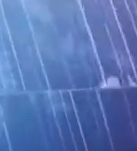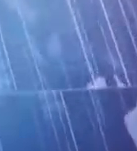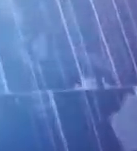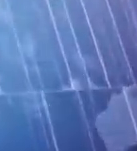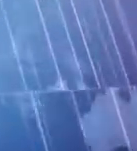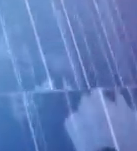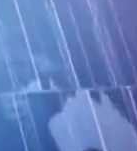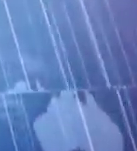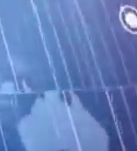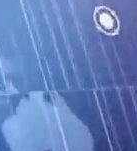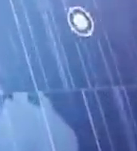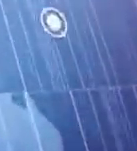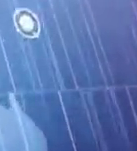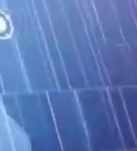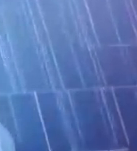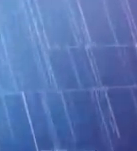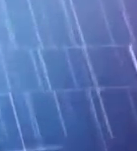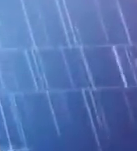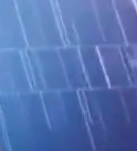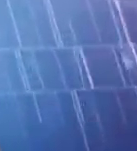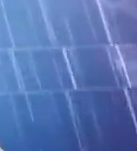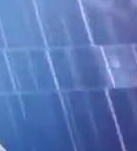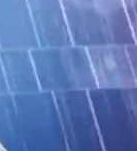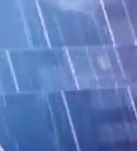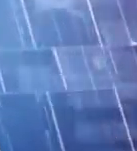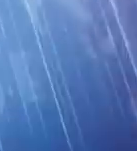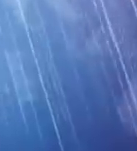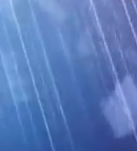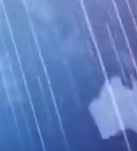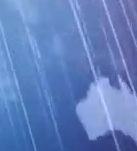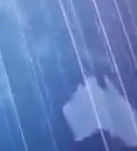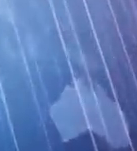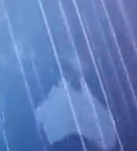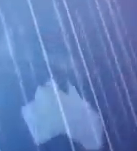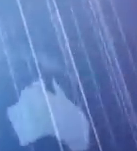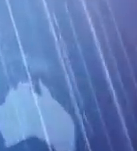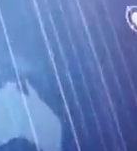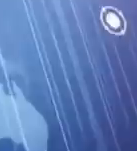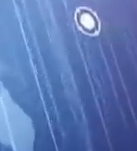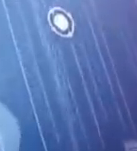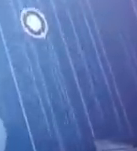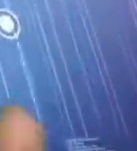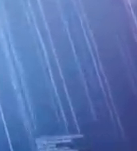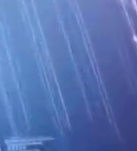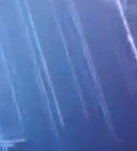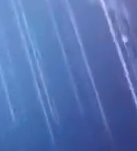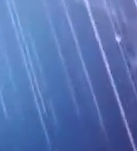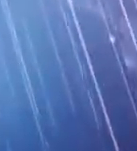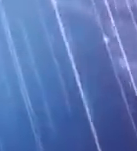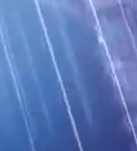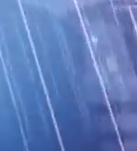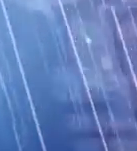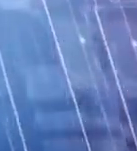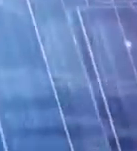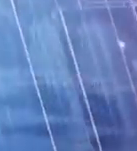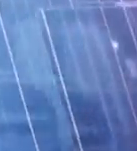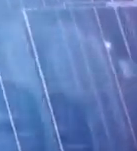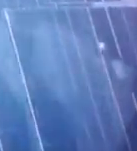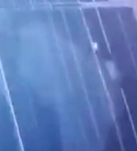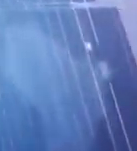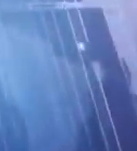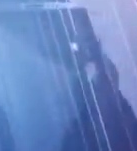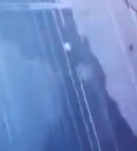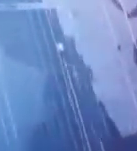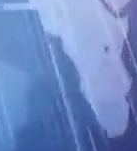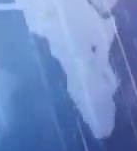embargo, realmente va a ser el dinero en efectivo y nadie realmente va a ganar el avión presidencial, que todavía va a seguir a la venta e incluso a la renta.